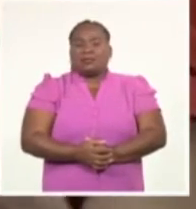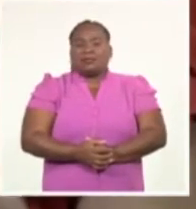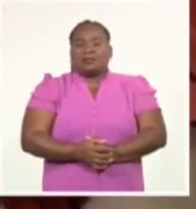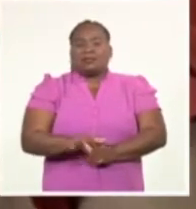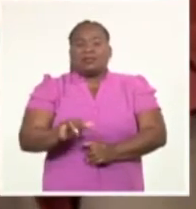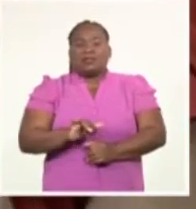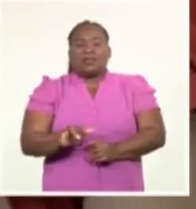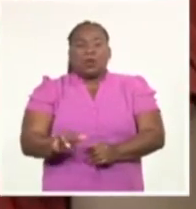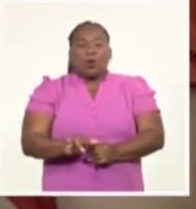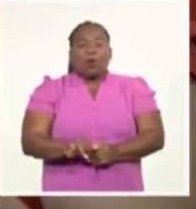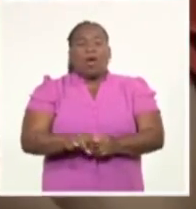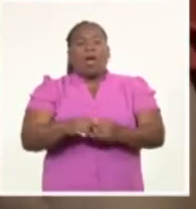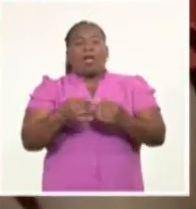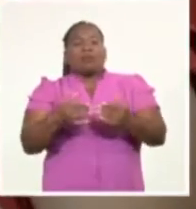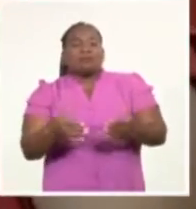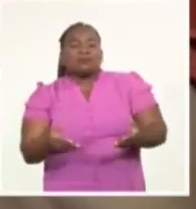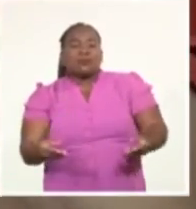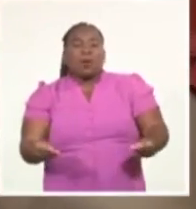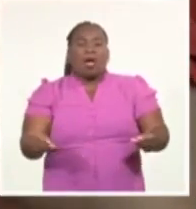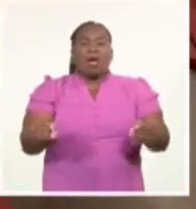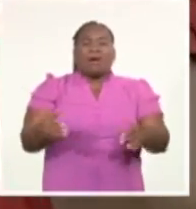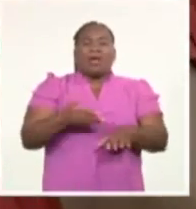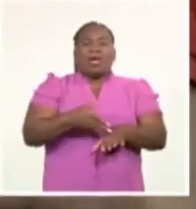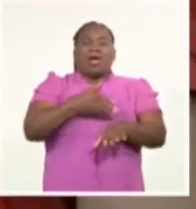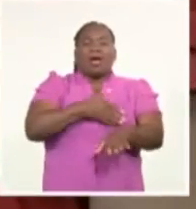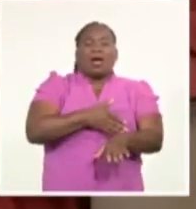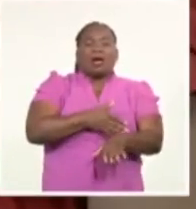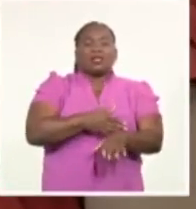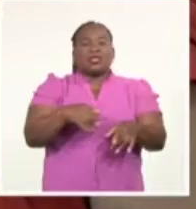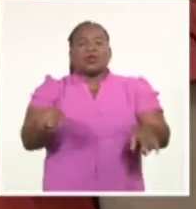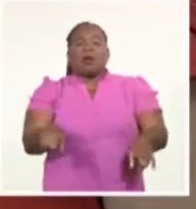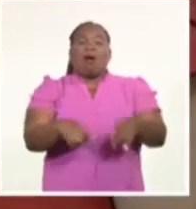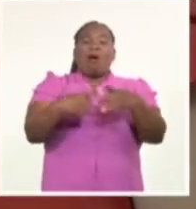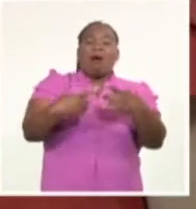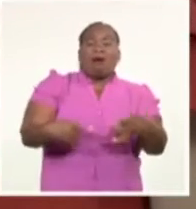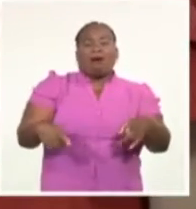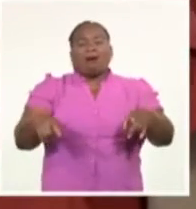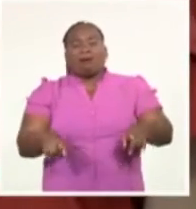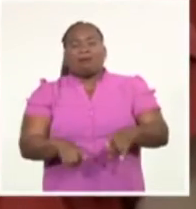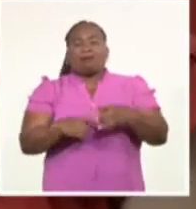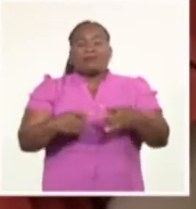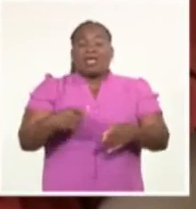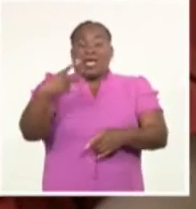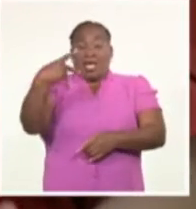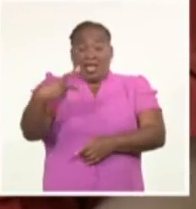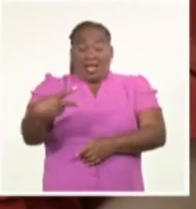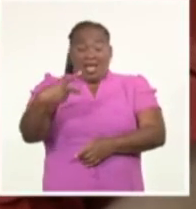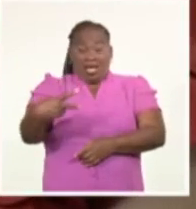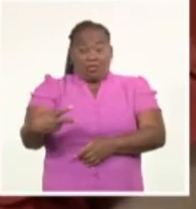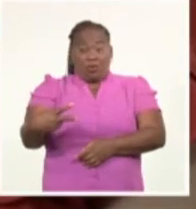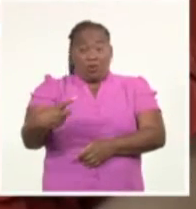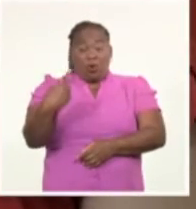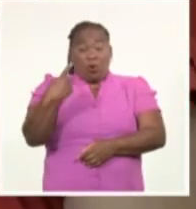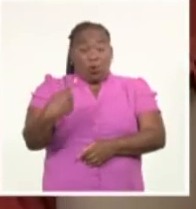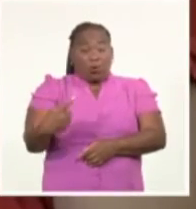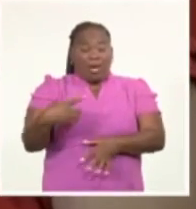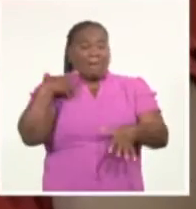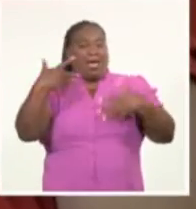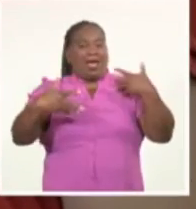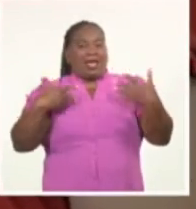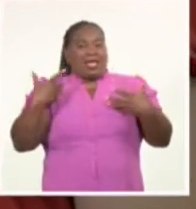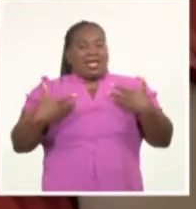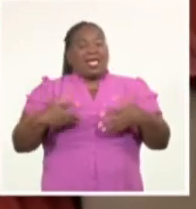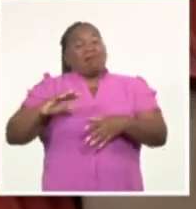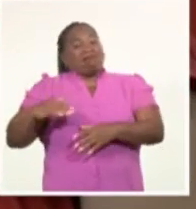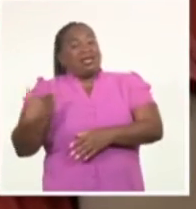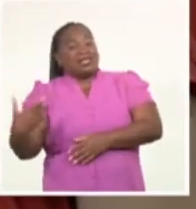pequeños compases que aparecen antes de tarararara. Bien, esas dos introducciones, una es un poco más alegre y la otra es un